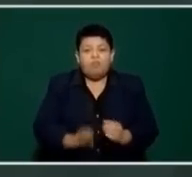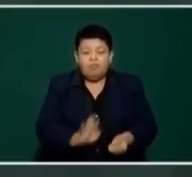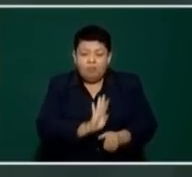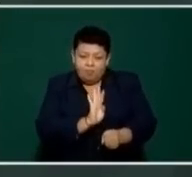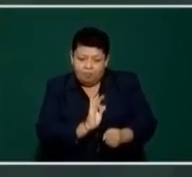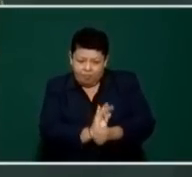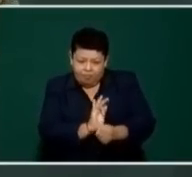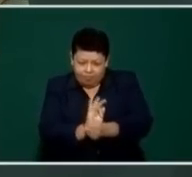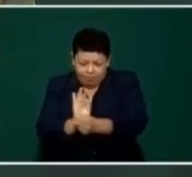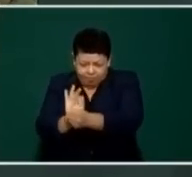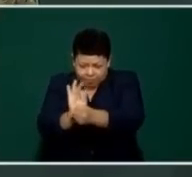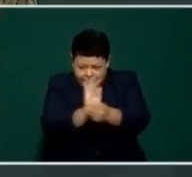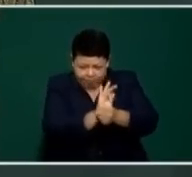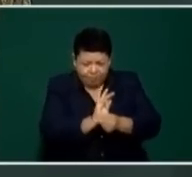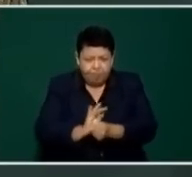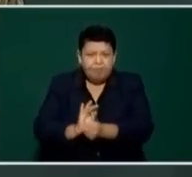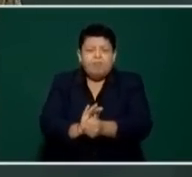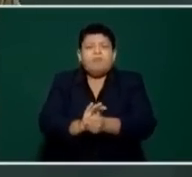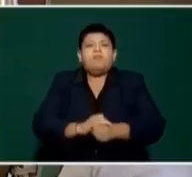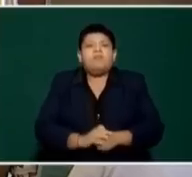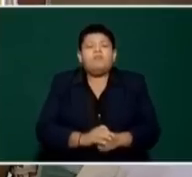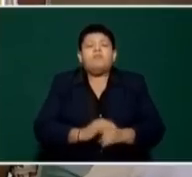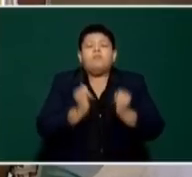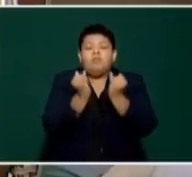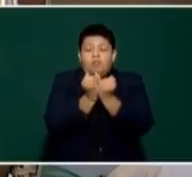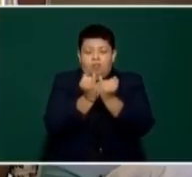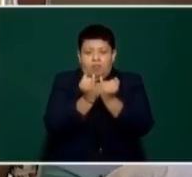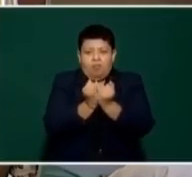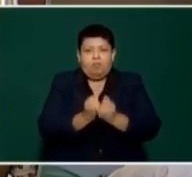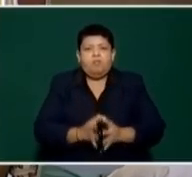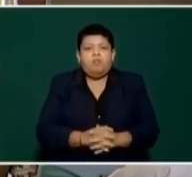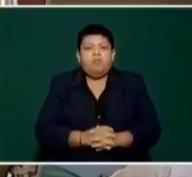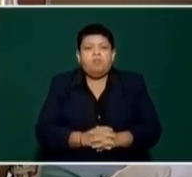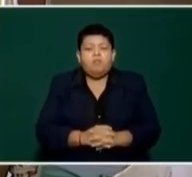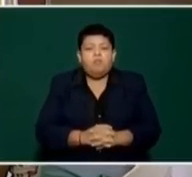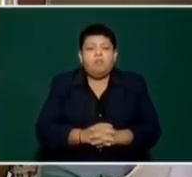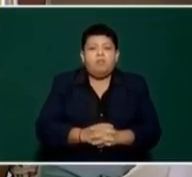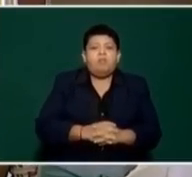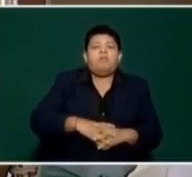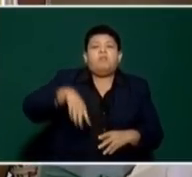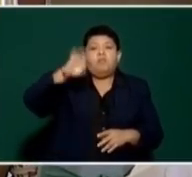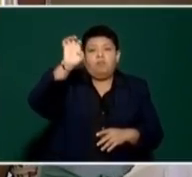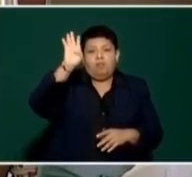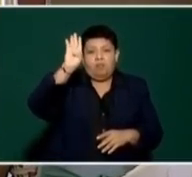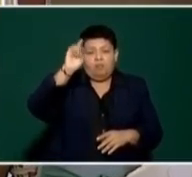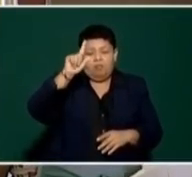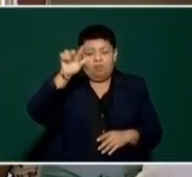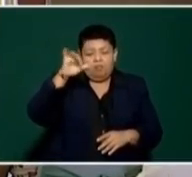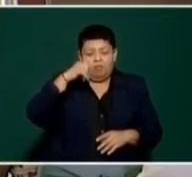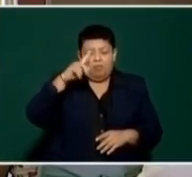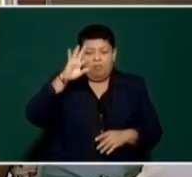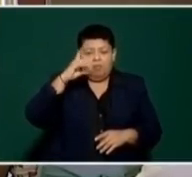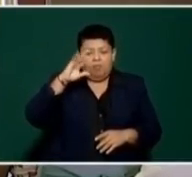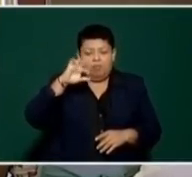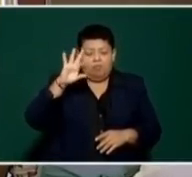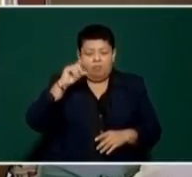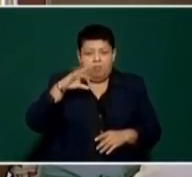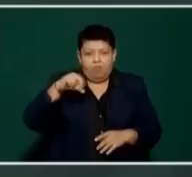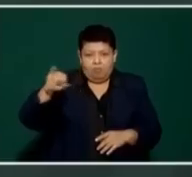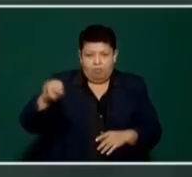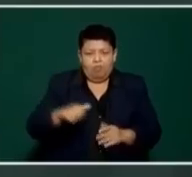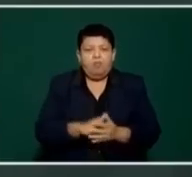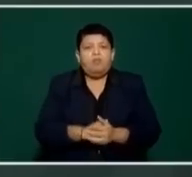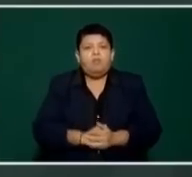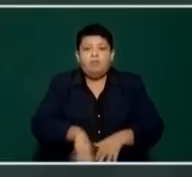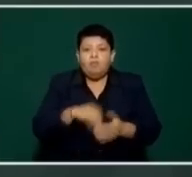prevención. Déjenme decirles también que en Ensenada había un barco sargacero exclusivo